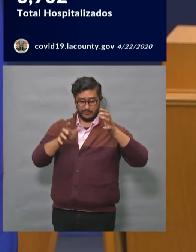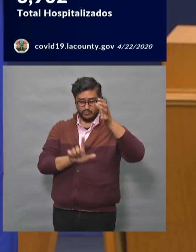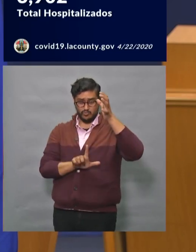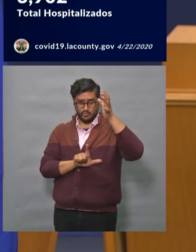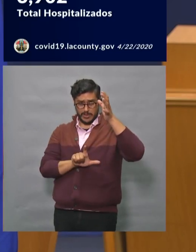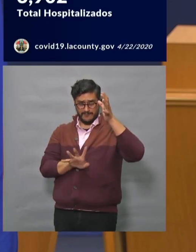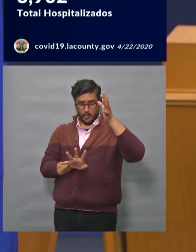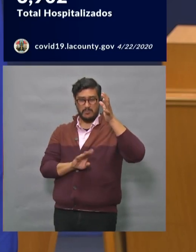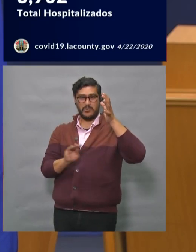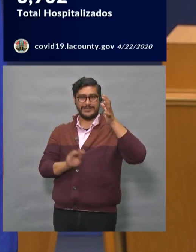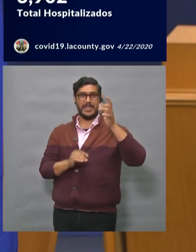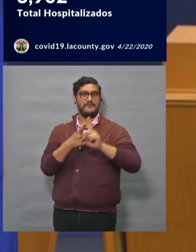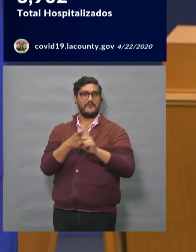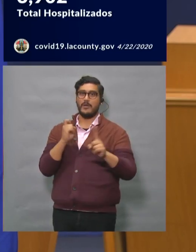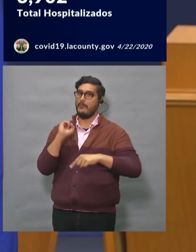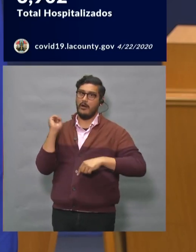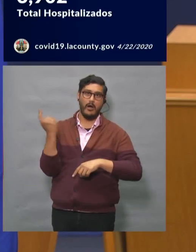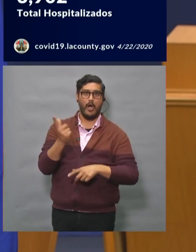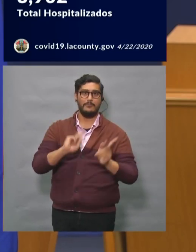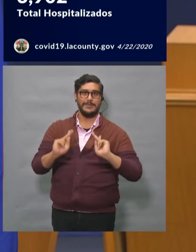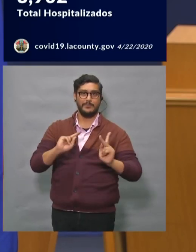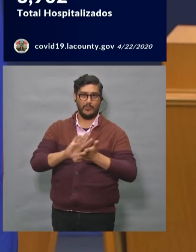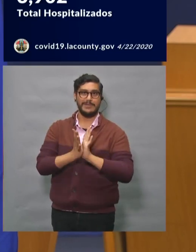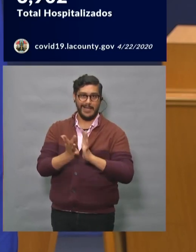casos positivos.